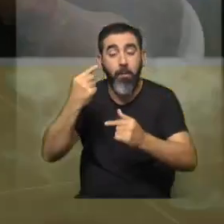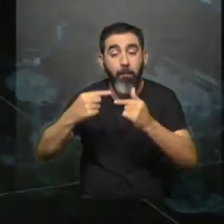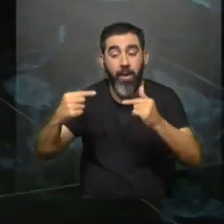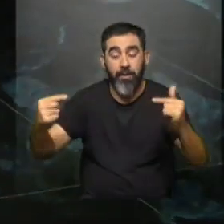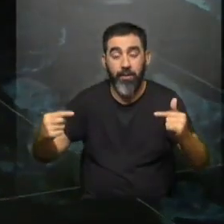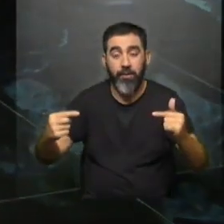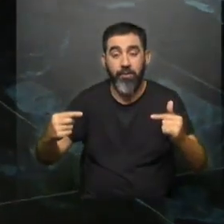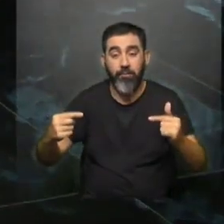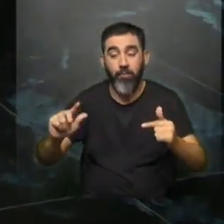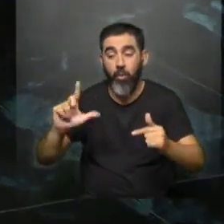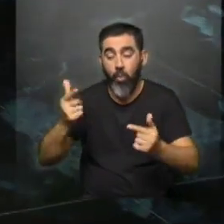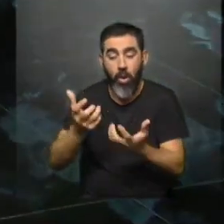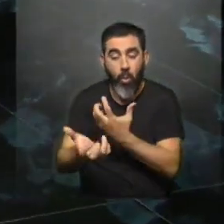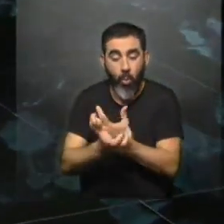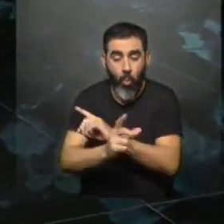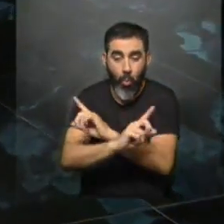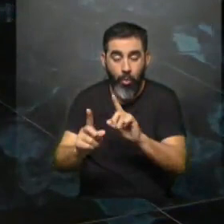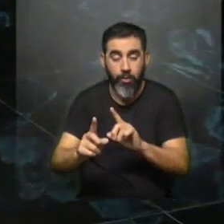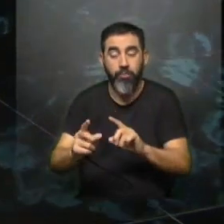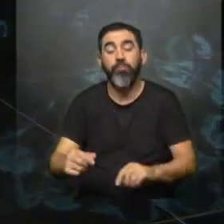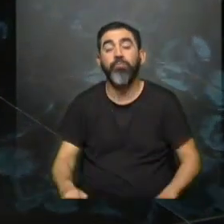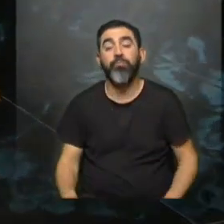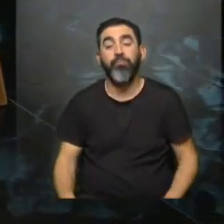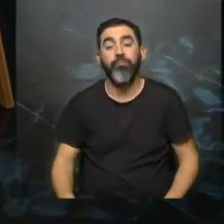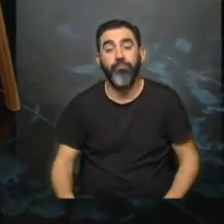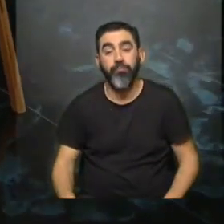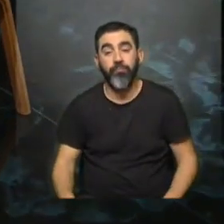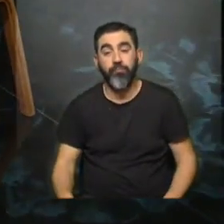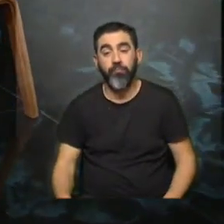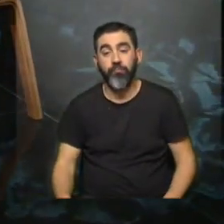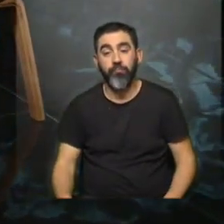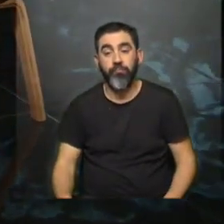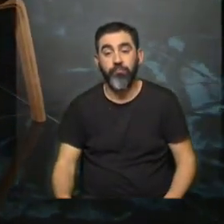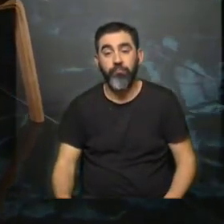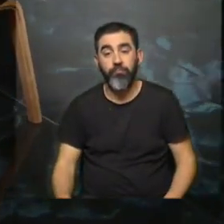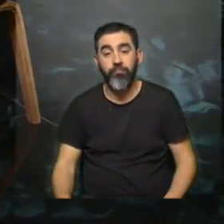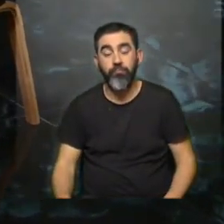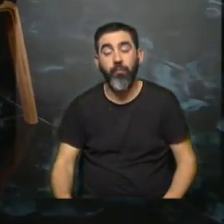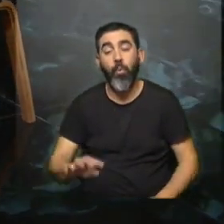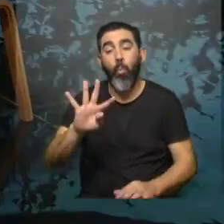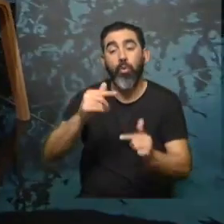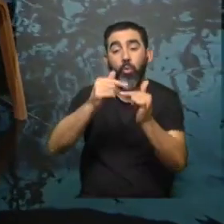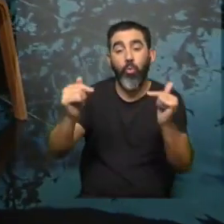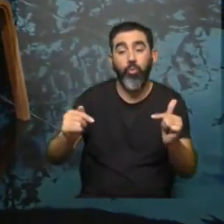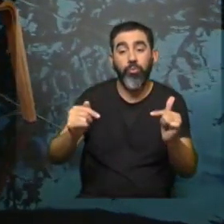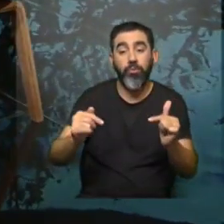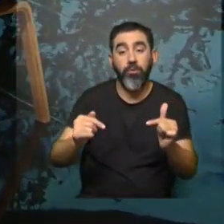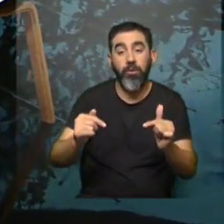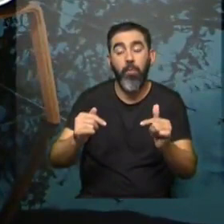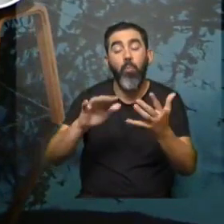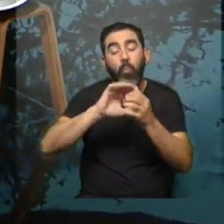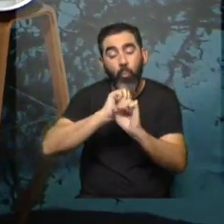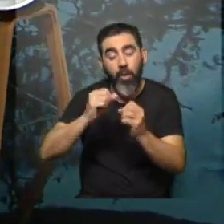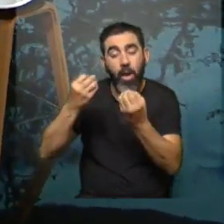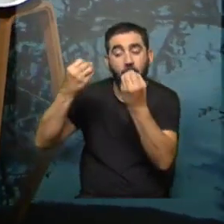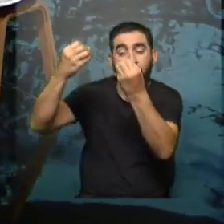orgánica, porque no encontramos huesos, tenemos 4 dataciones, que señalan eso, que fue usado o